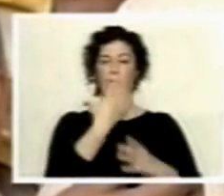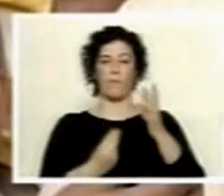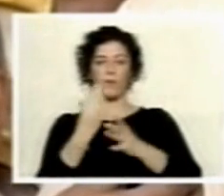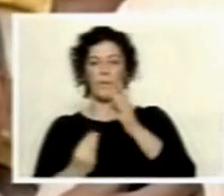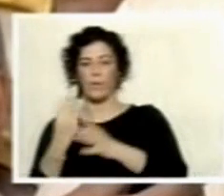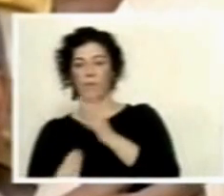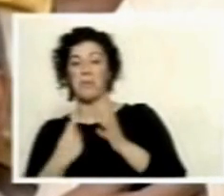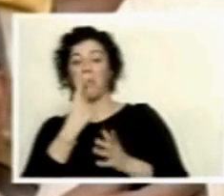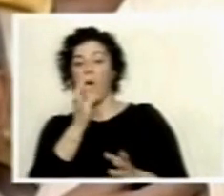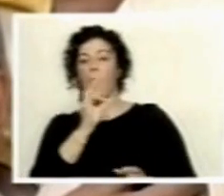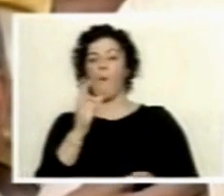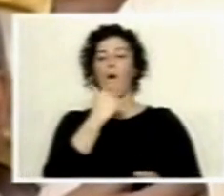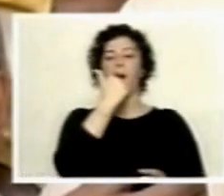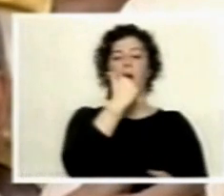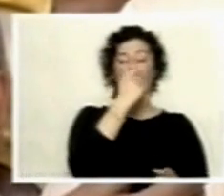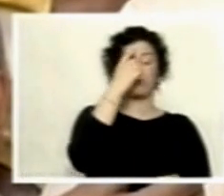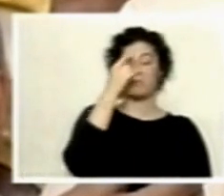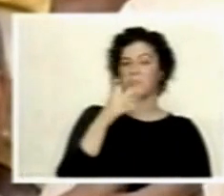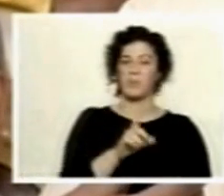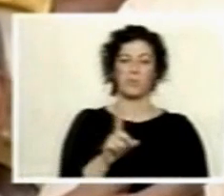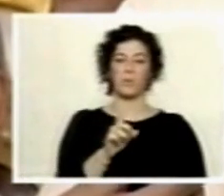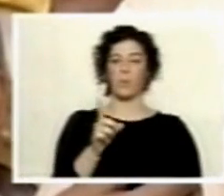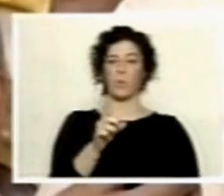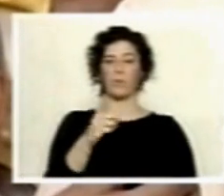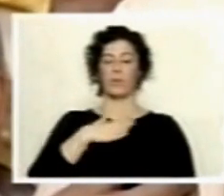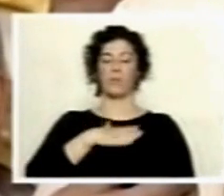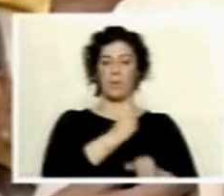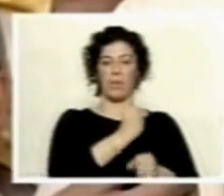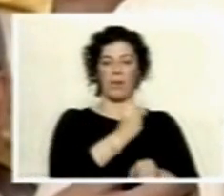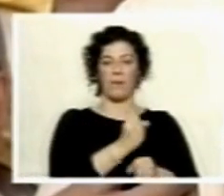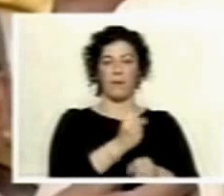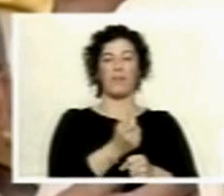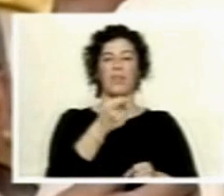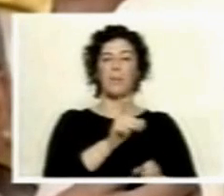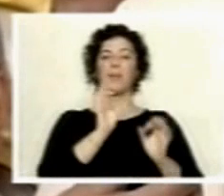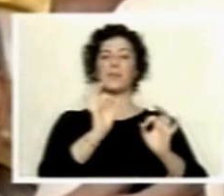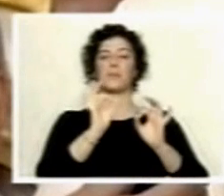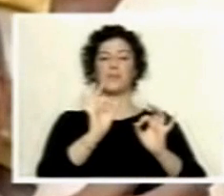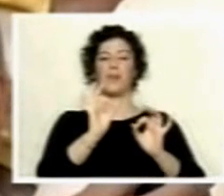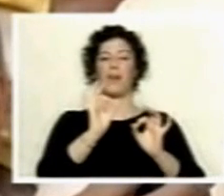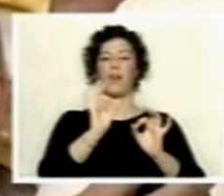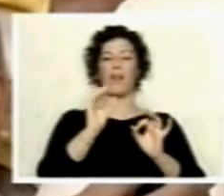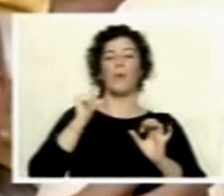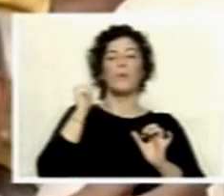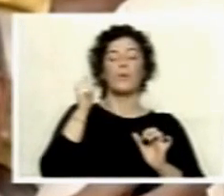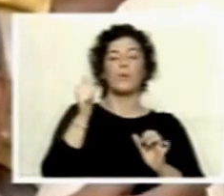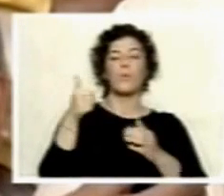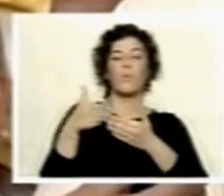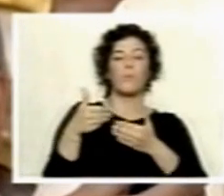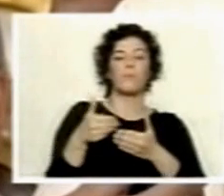omisión que han acompañado su ministerio, particularmente en estos últimos años en los que por su